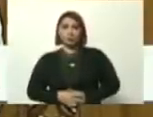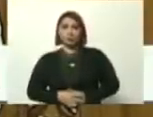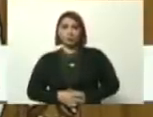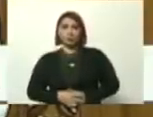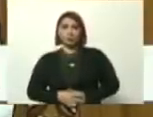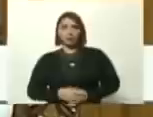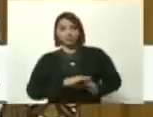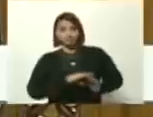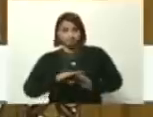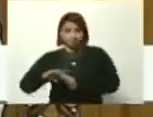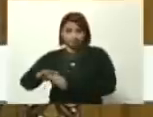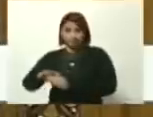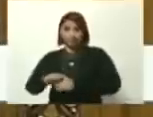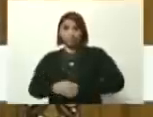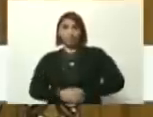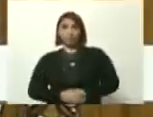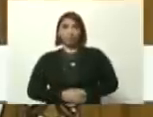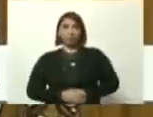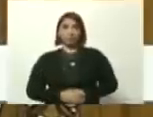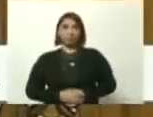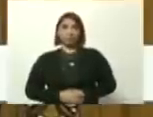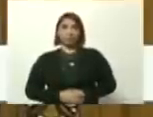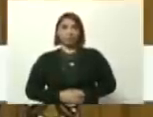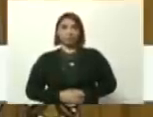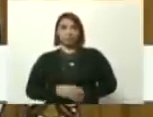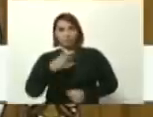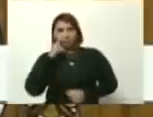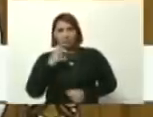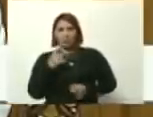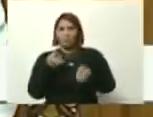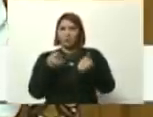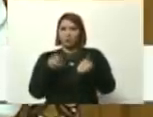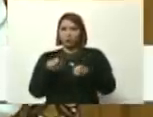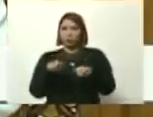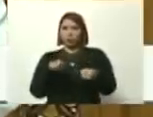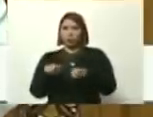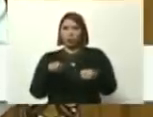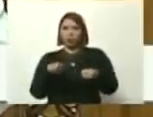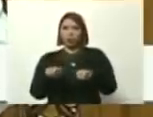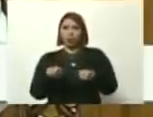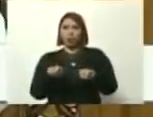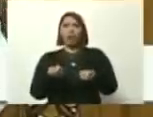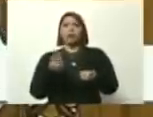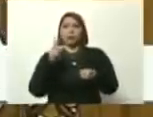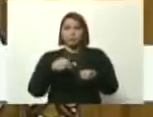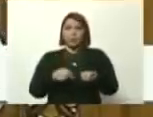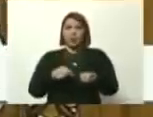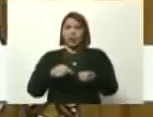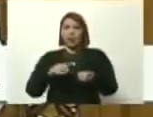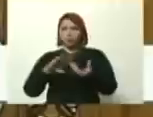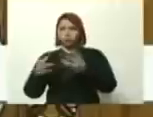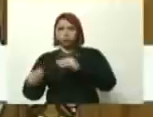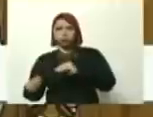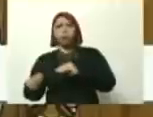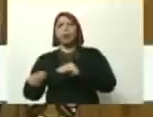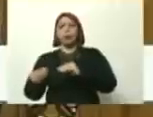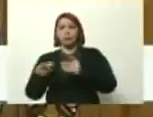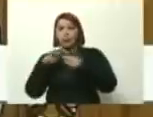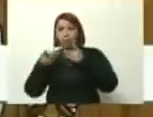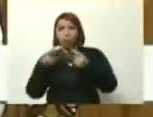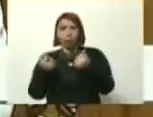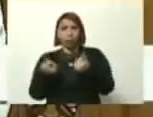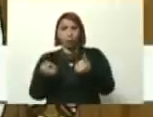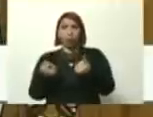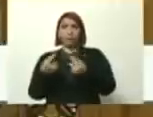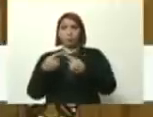Por otra parte, migramos de los precios controlados a los precios acordados mediante el diálogo económico con